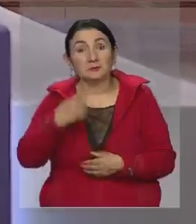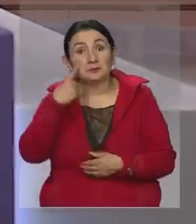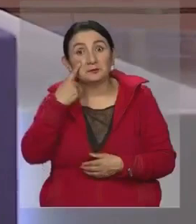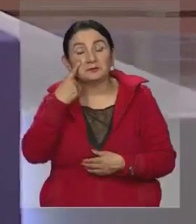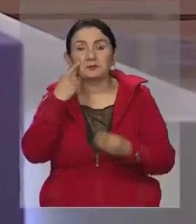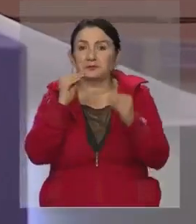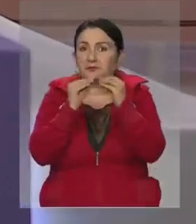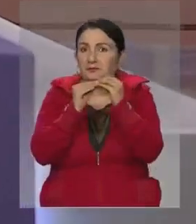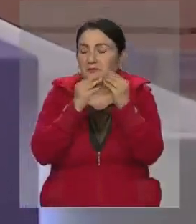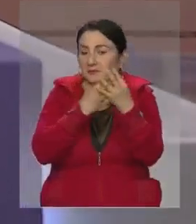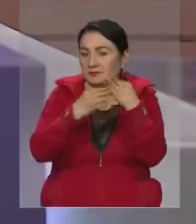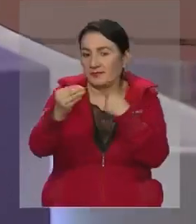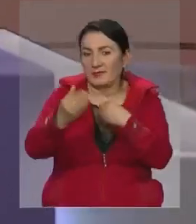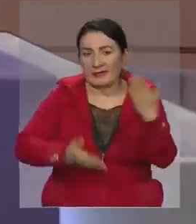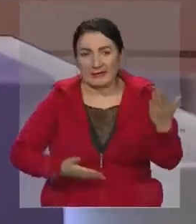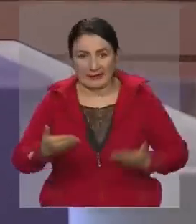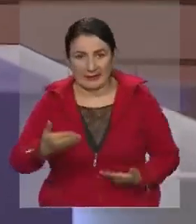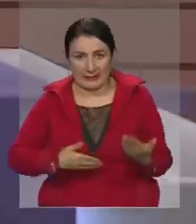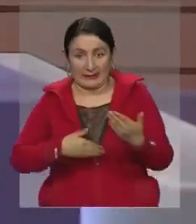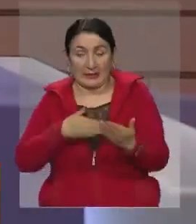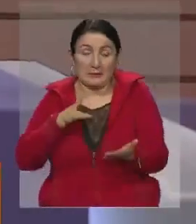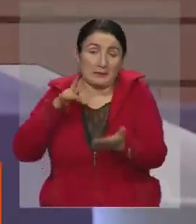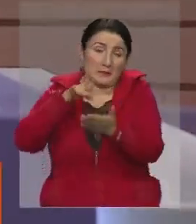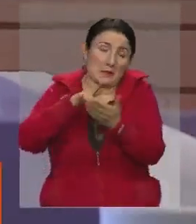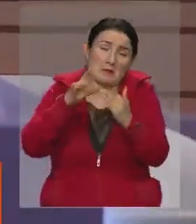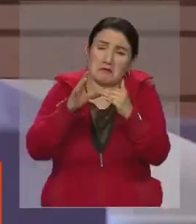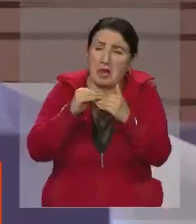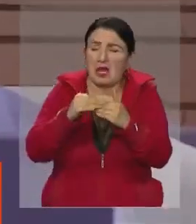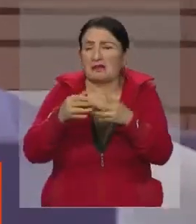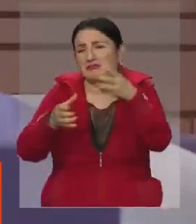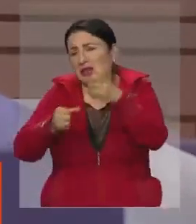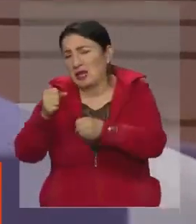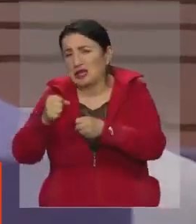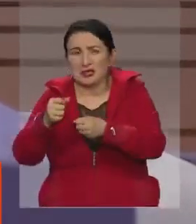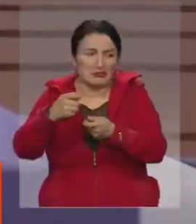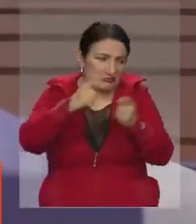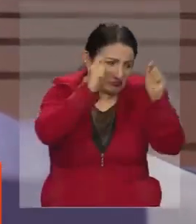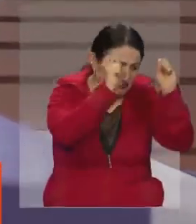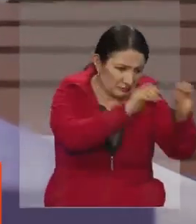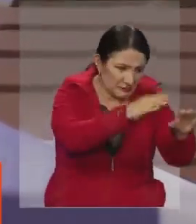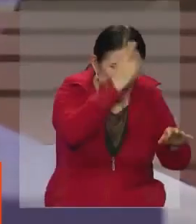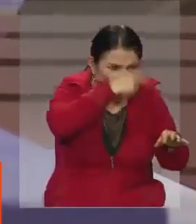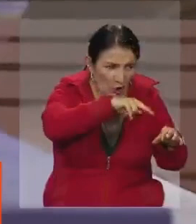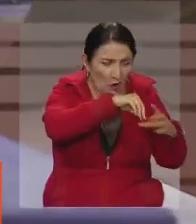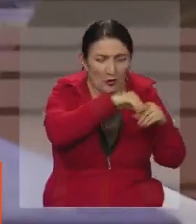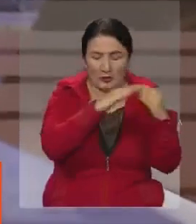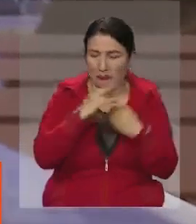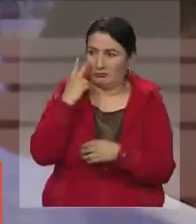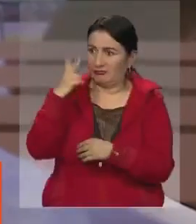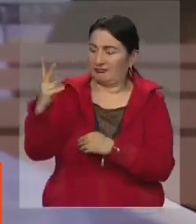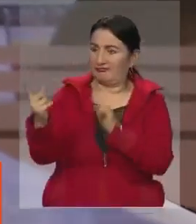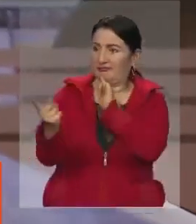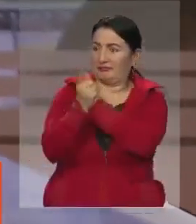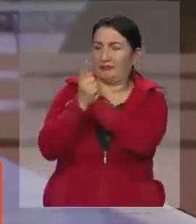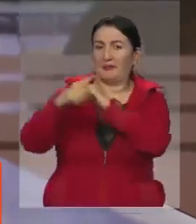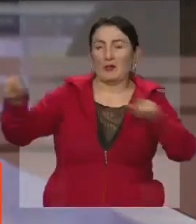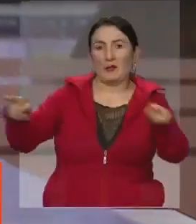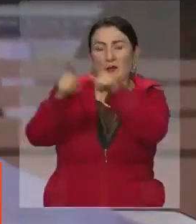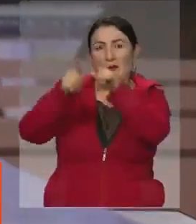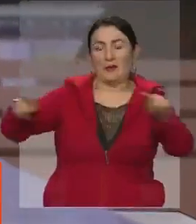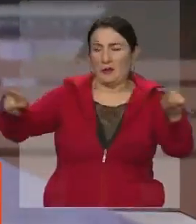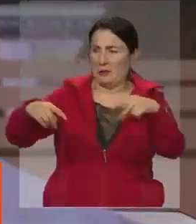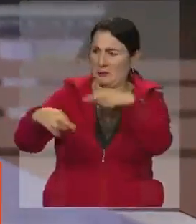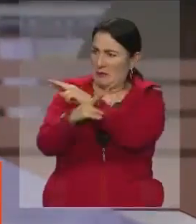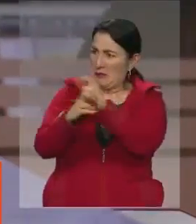Imaginen que salen a la tienda a primera hora a comprar el pan o a dejar a los niños en el colegio y se encuentran un concierto de la Filarmónica de Bogotá en el parque